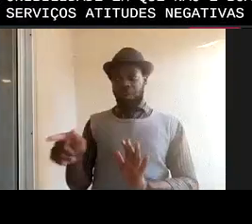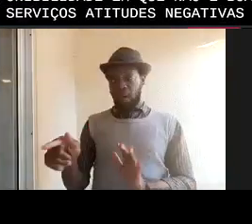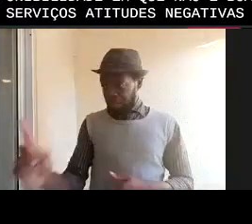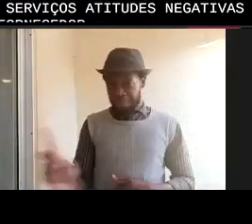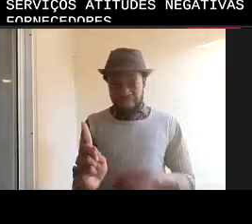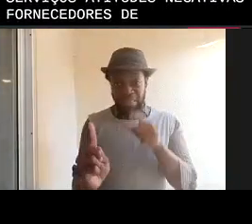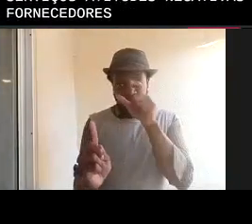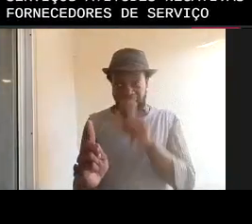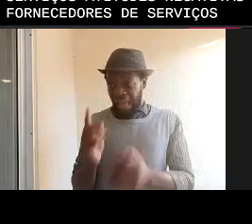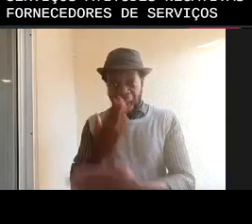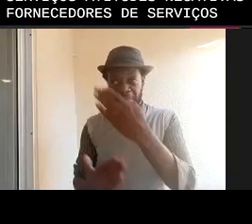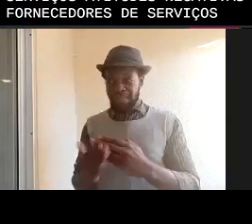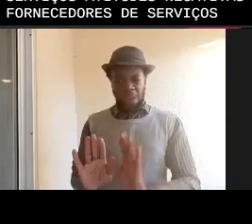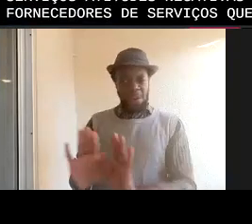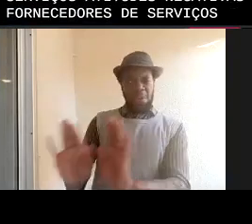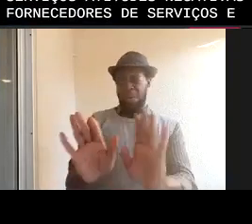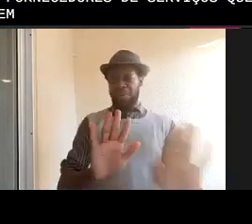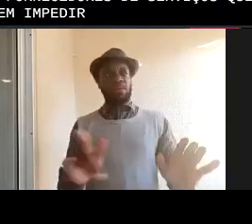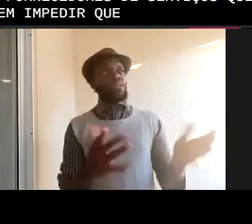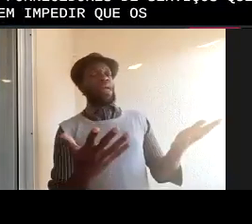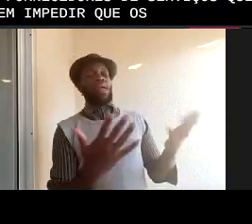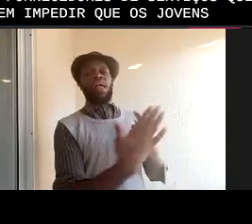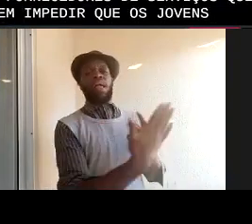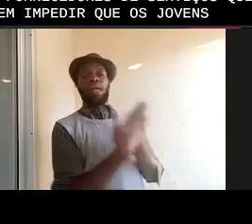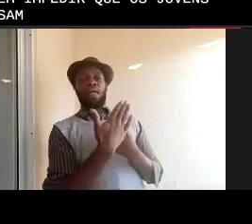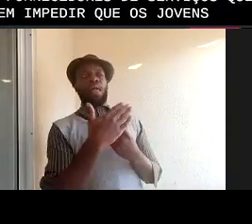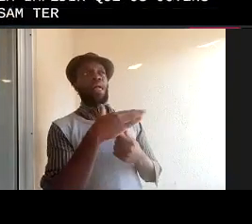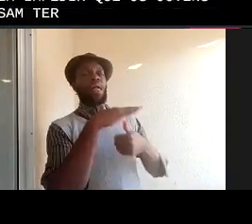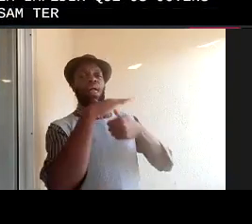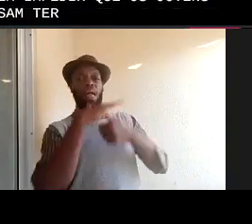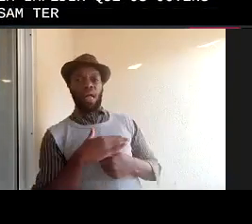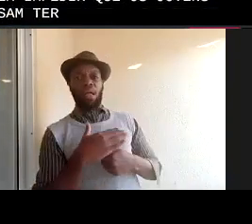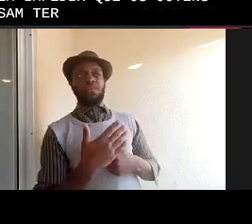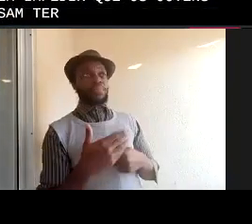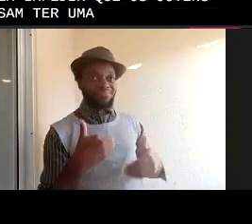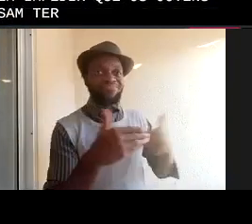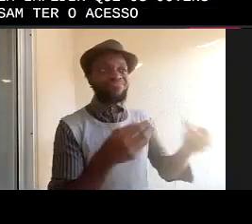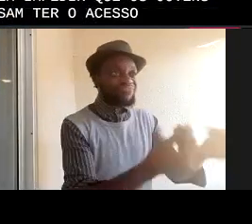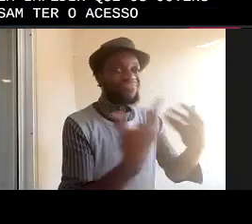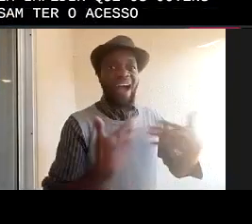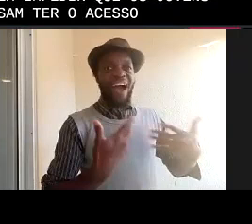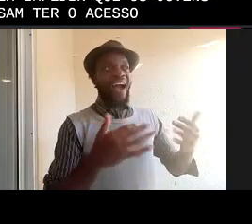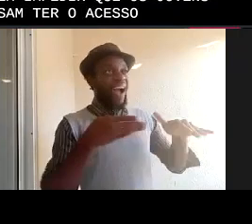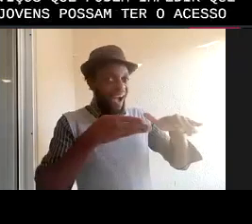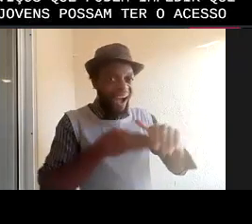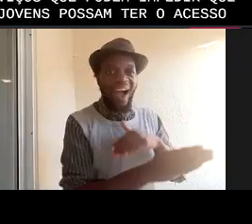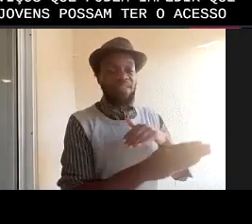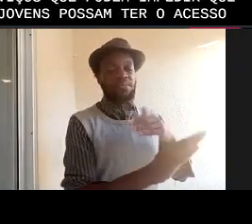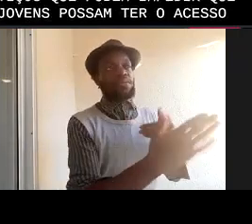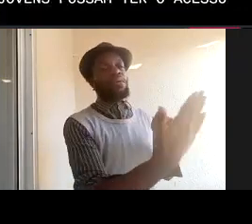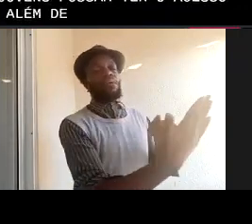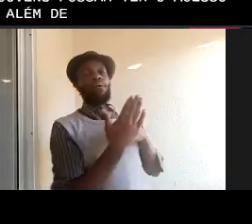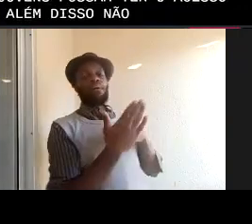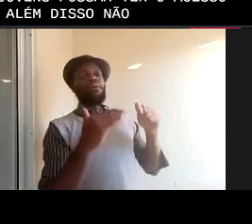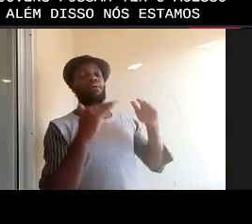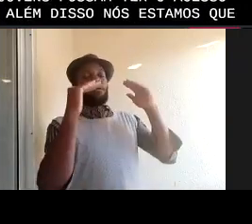que impiden que los jóvenes obtengan el acceso. Sin embargo, debemos estar conscientes